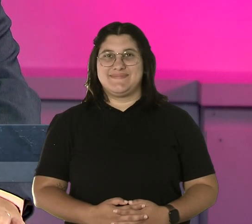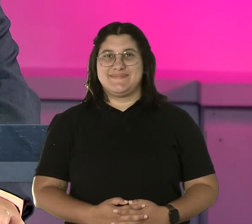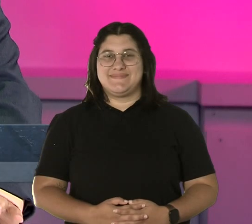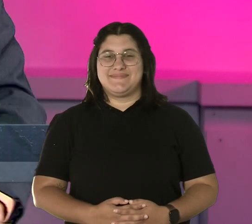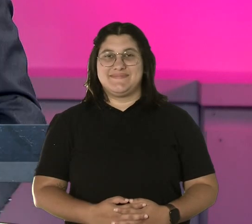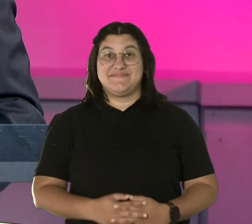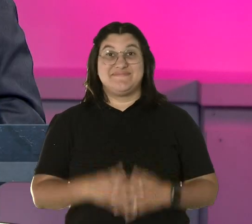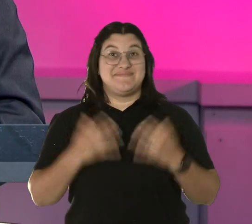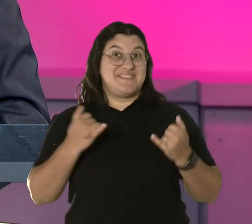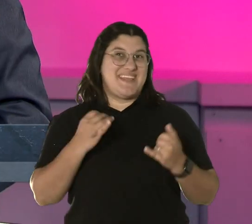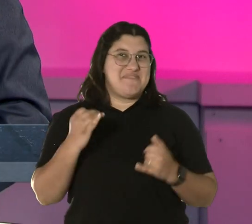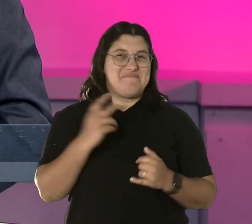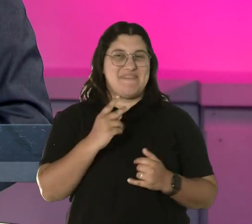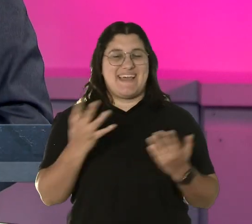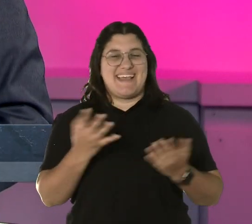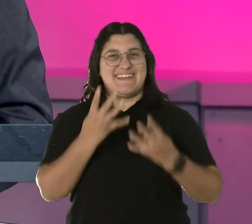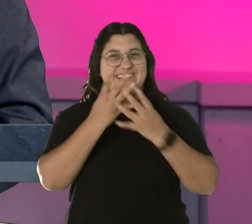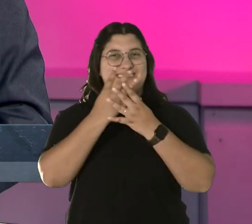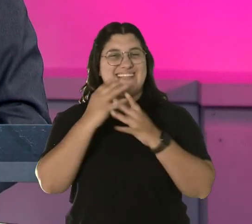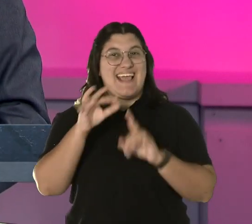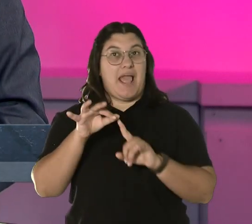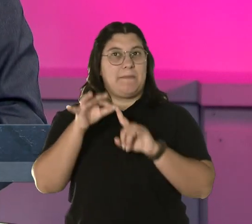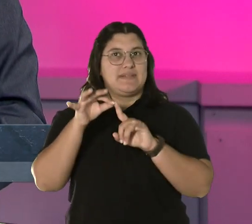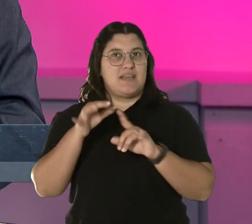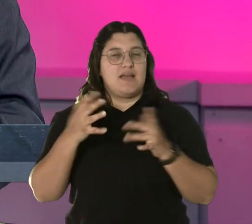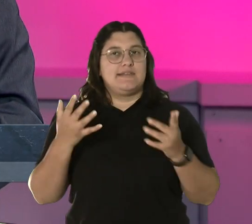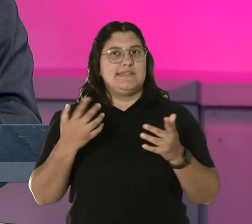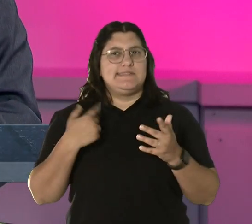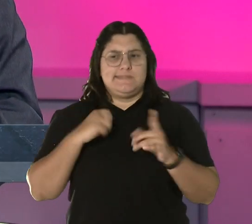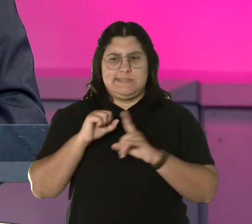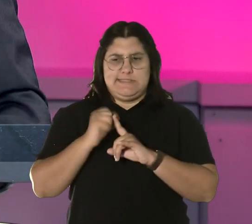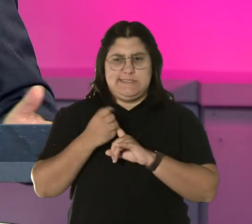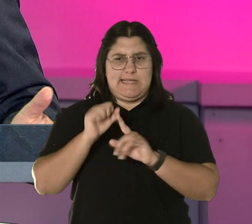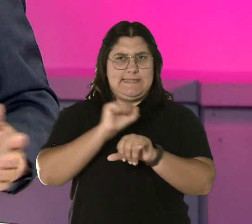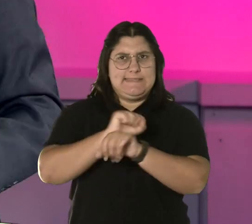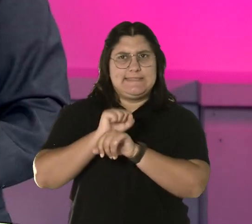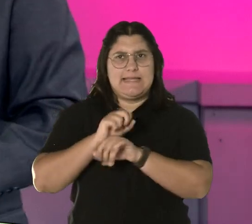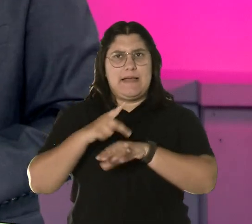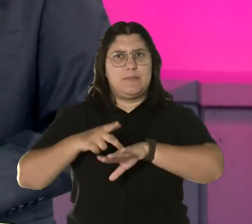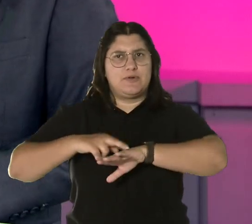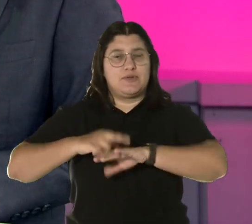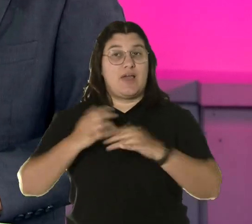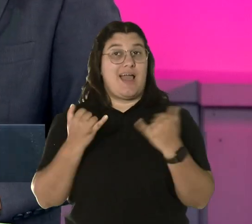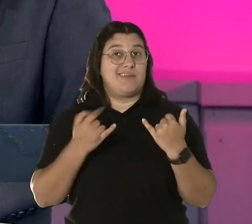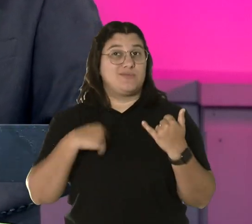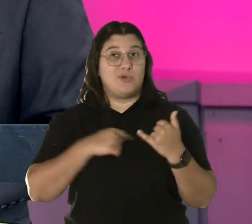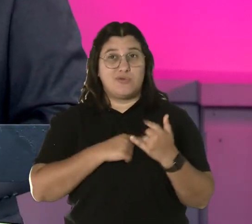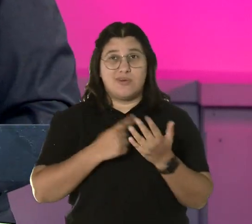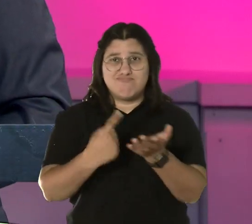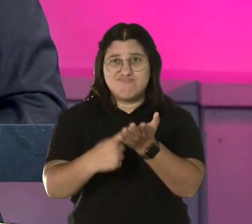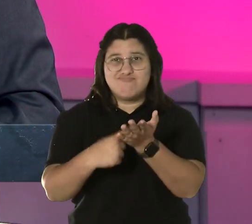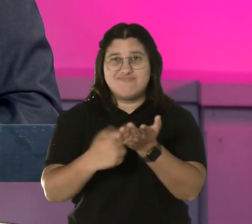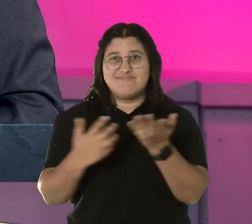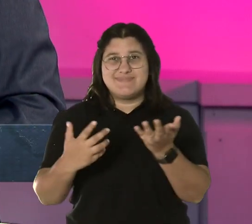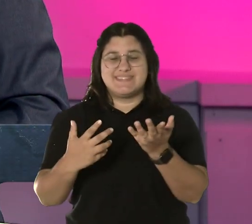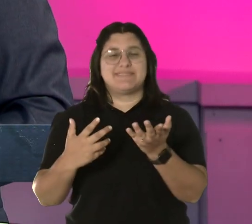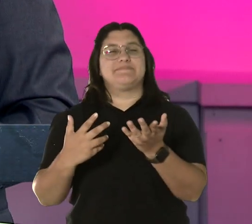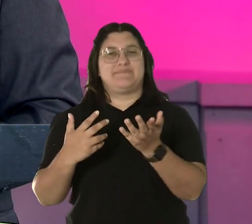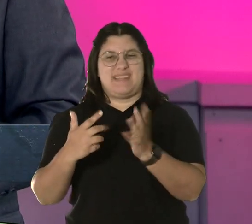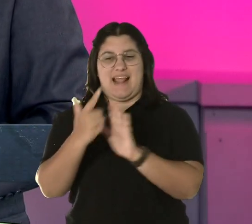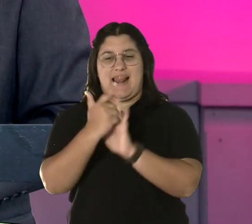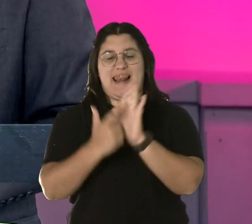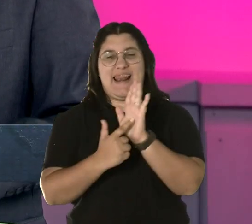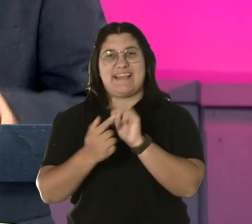De regreso a Noticias Especial, donde analizamos la situación del empleo en Puerto Rico. Estamos ahora también hablando de lo que es la Ley de